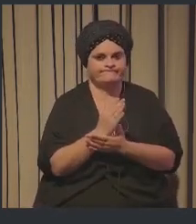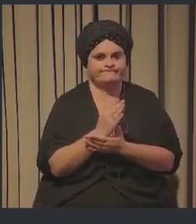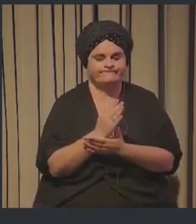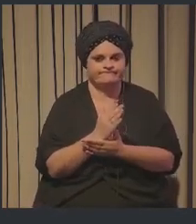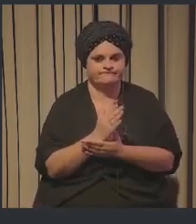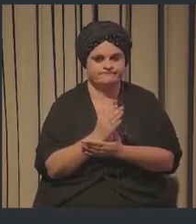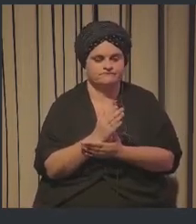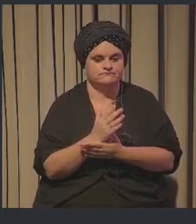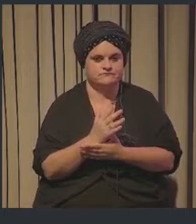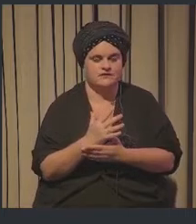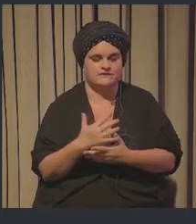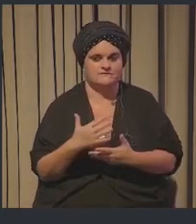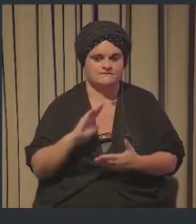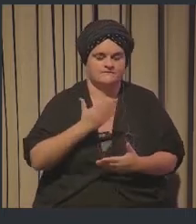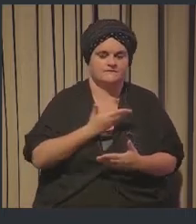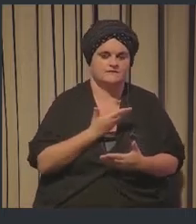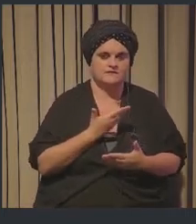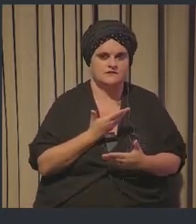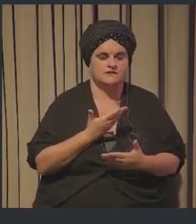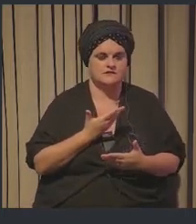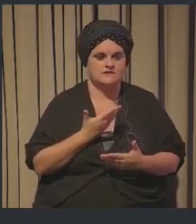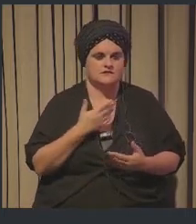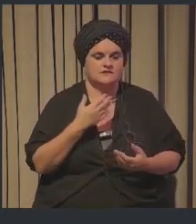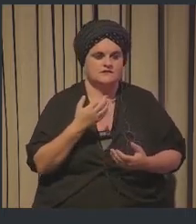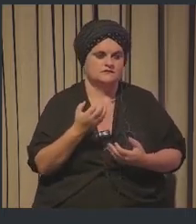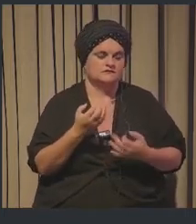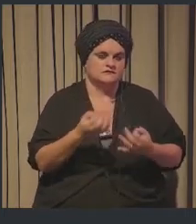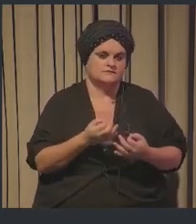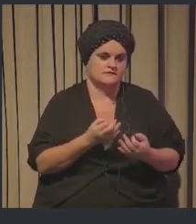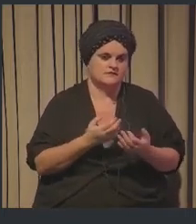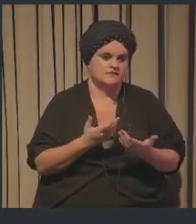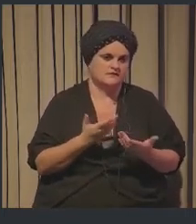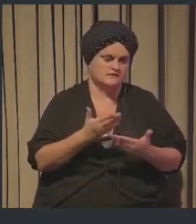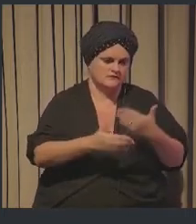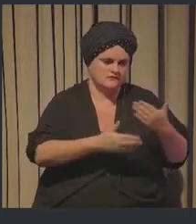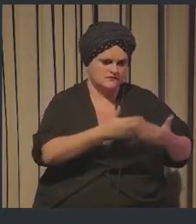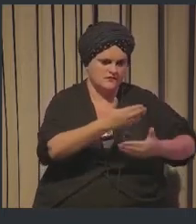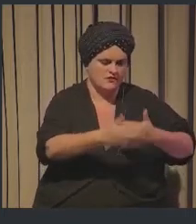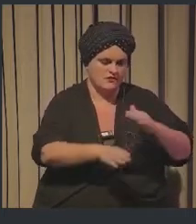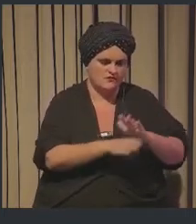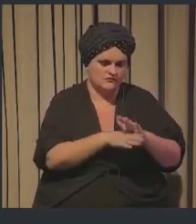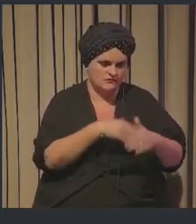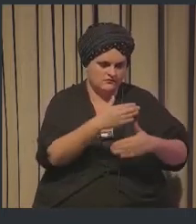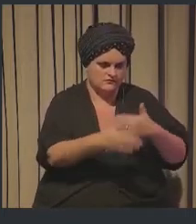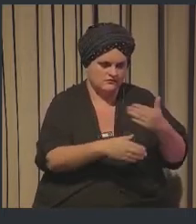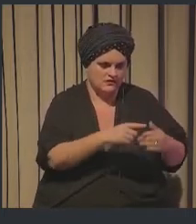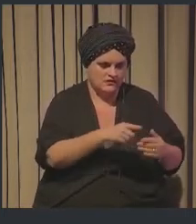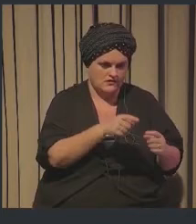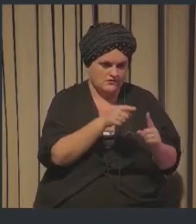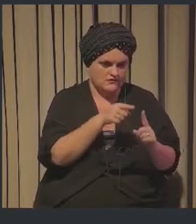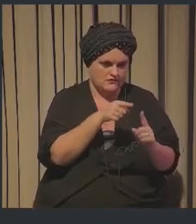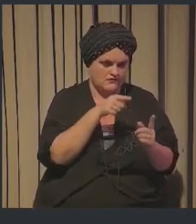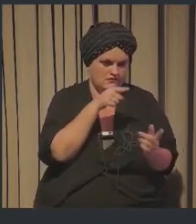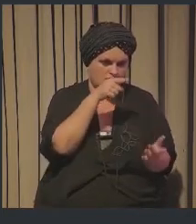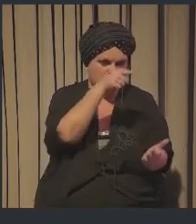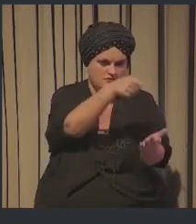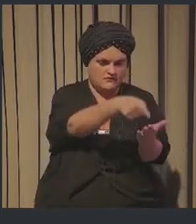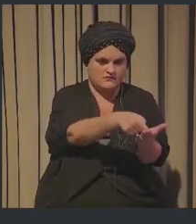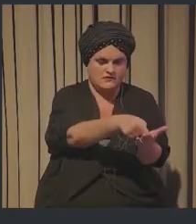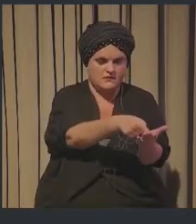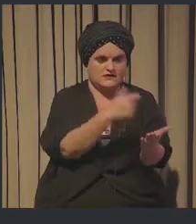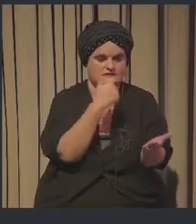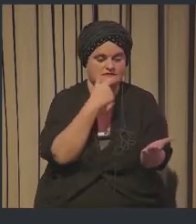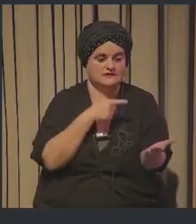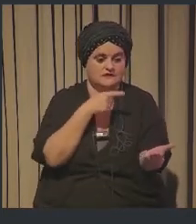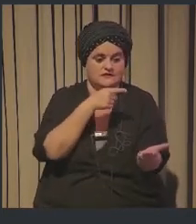de que pensamos en las dos cosas. Si seguimos por donde vamos, llegaremos a un sitio. Si tenemos una disrupción, llegaremos a un